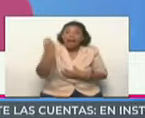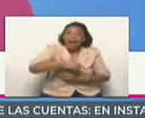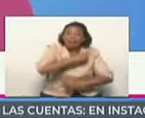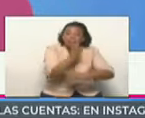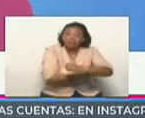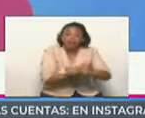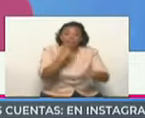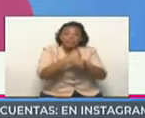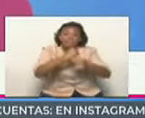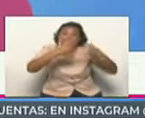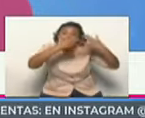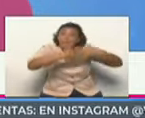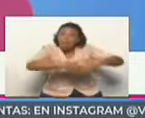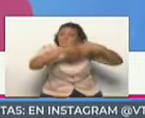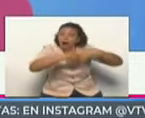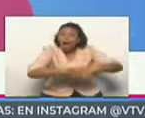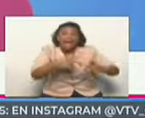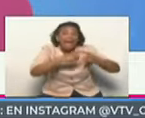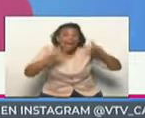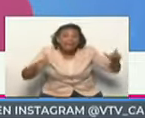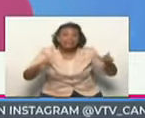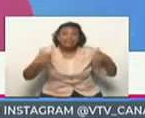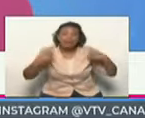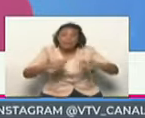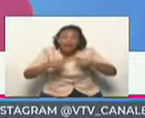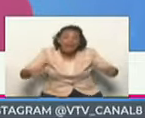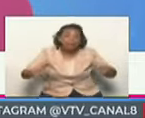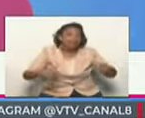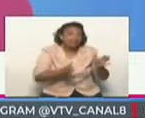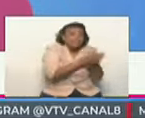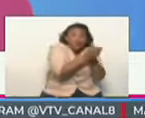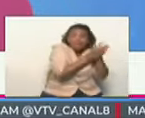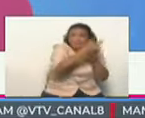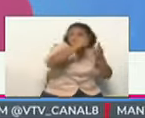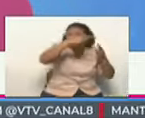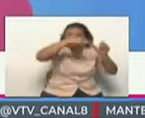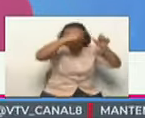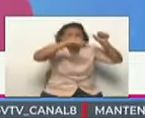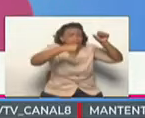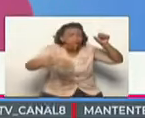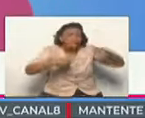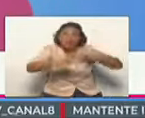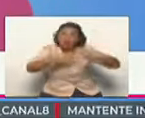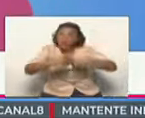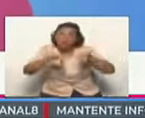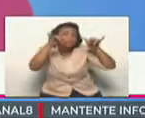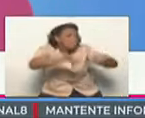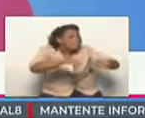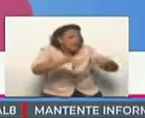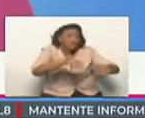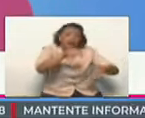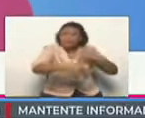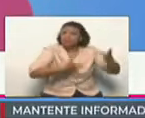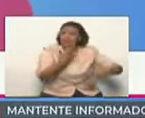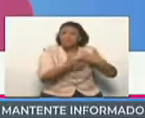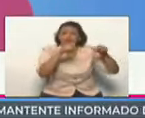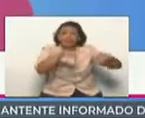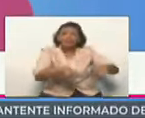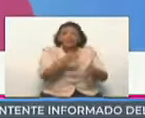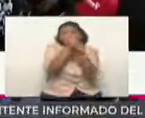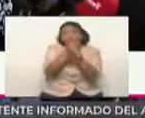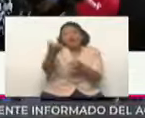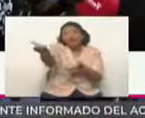adelante es generar miles de emprendimientos para que la gente produzca sus propias actividades.